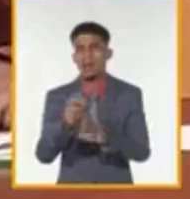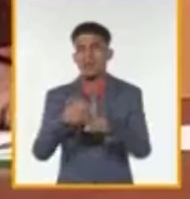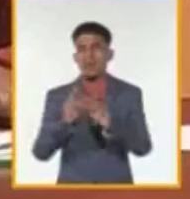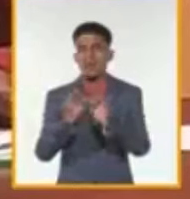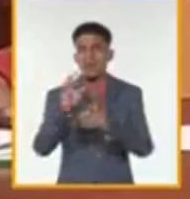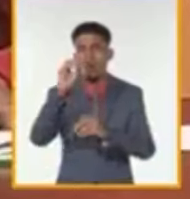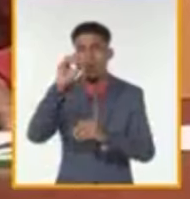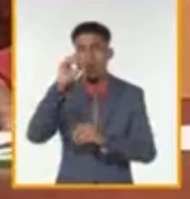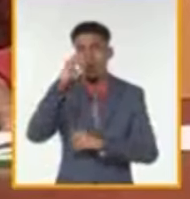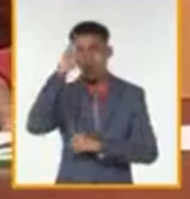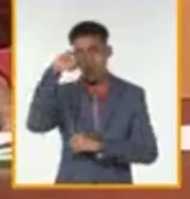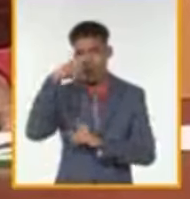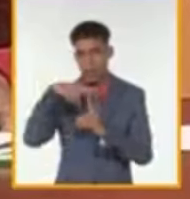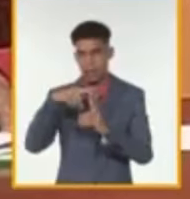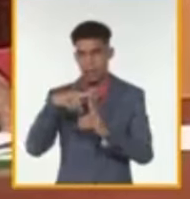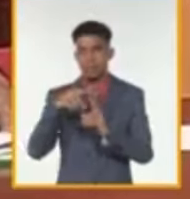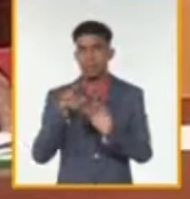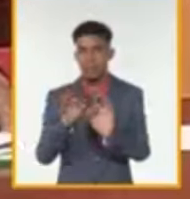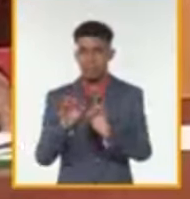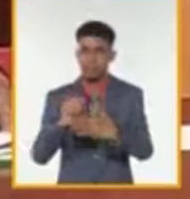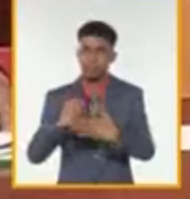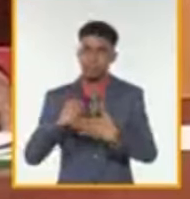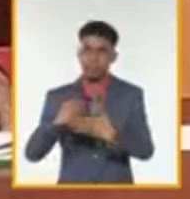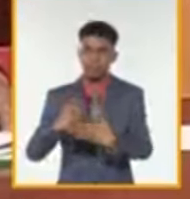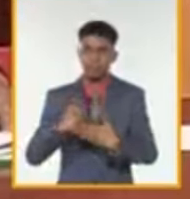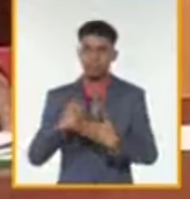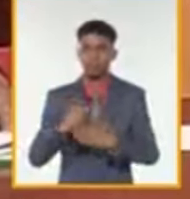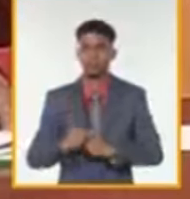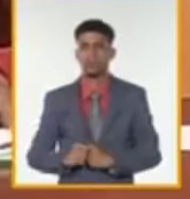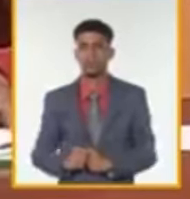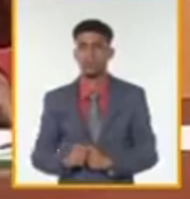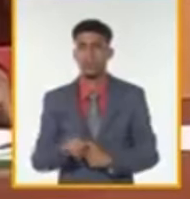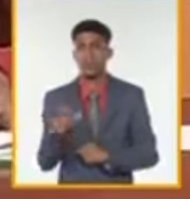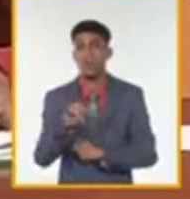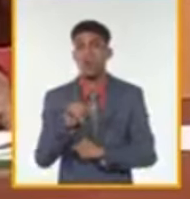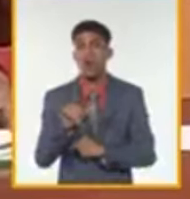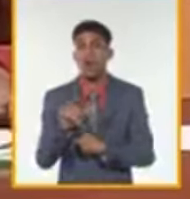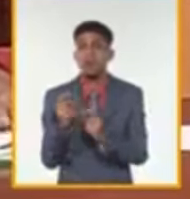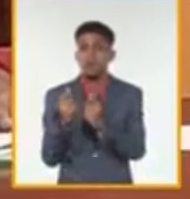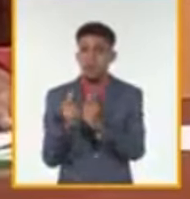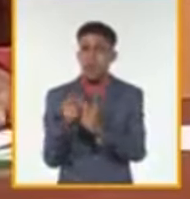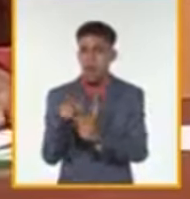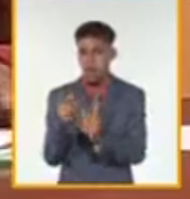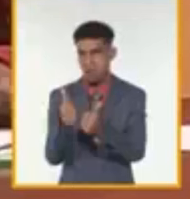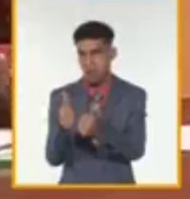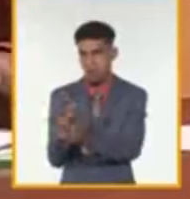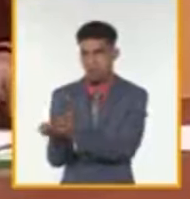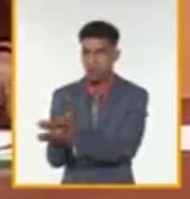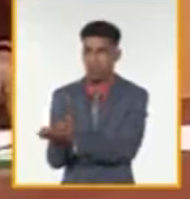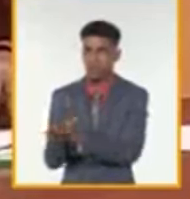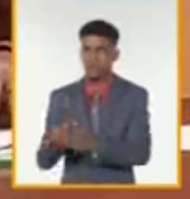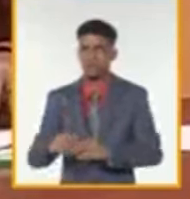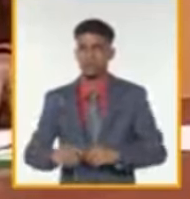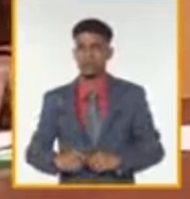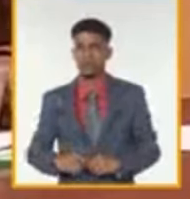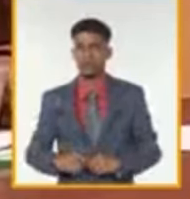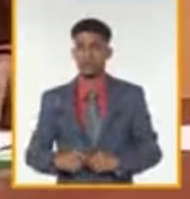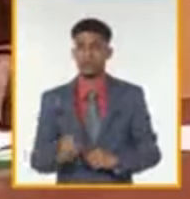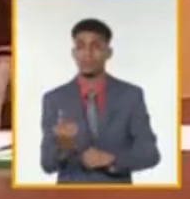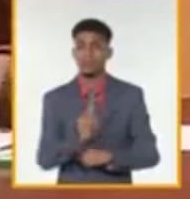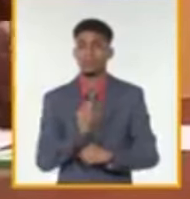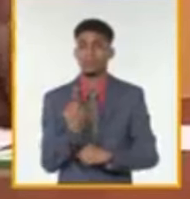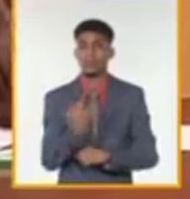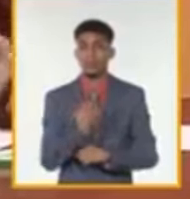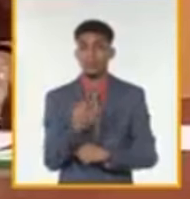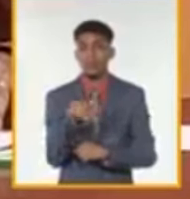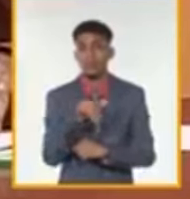bien importante esto nos ha permitido a nosotros tener eh una salud financiera en nuestra tesorería Y no y nosotros no pasar